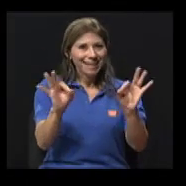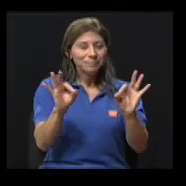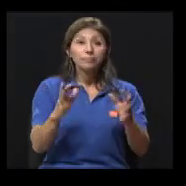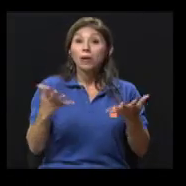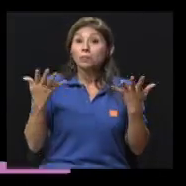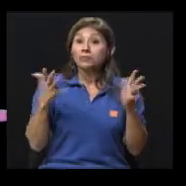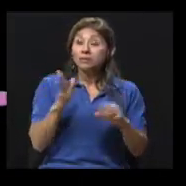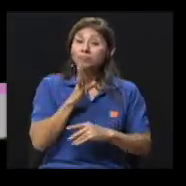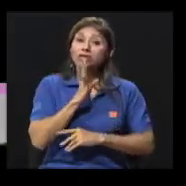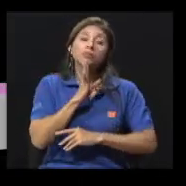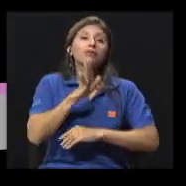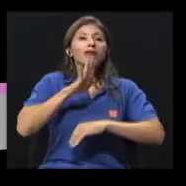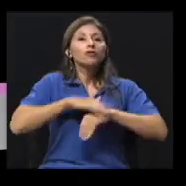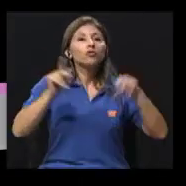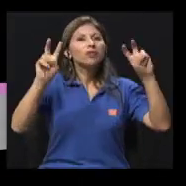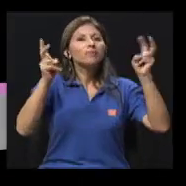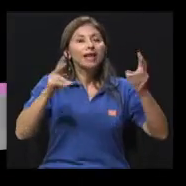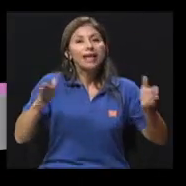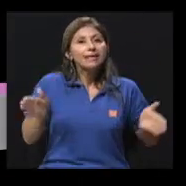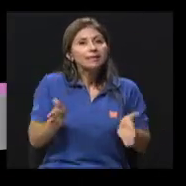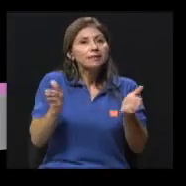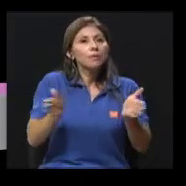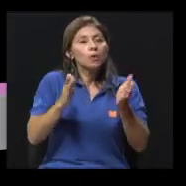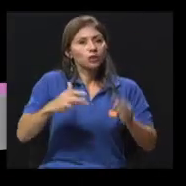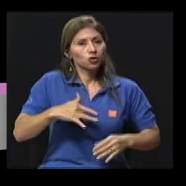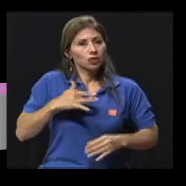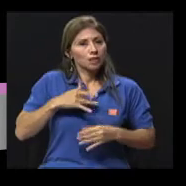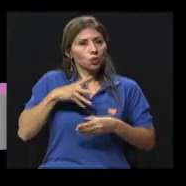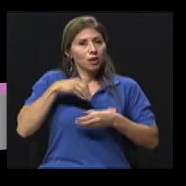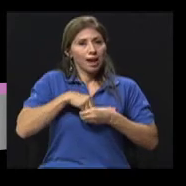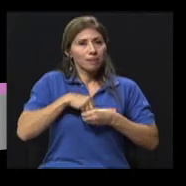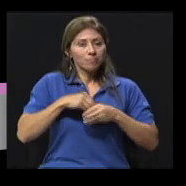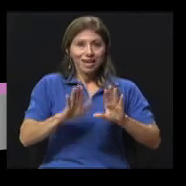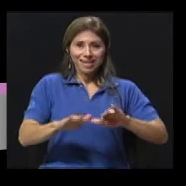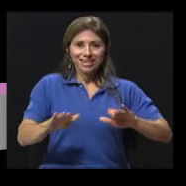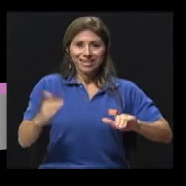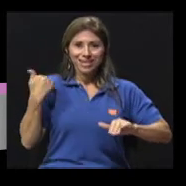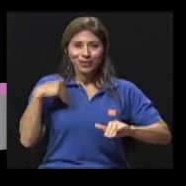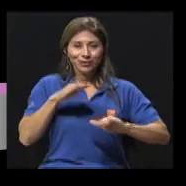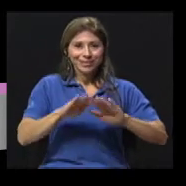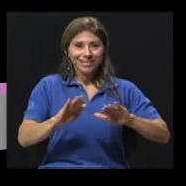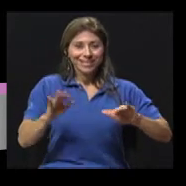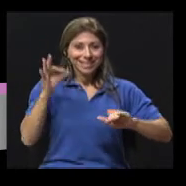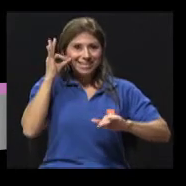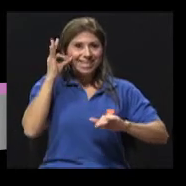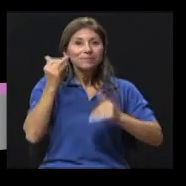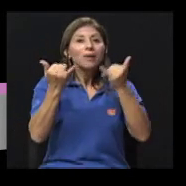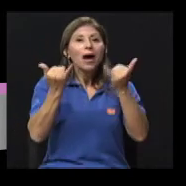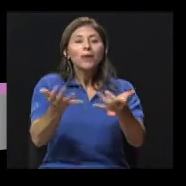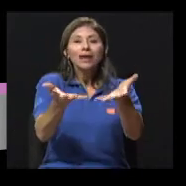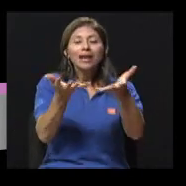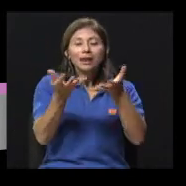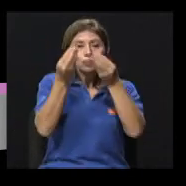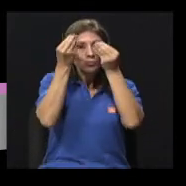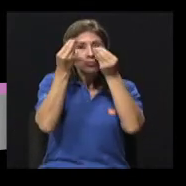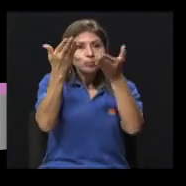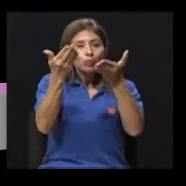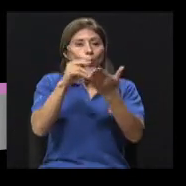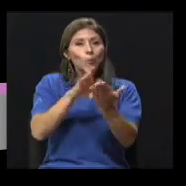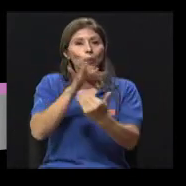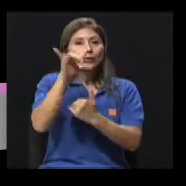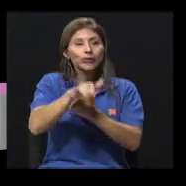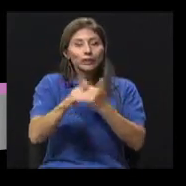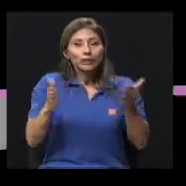Hola, ¿qué tal? Ya que estamos hablando sobre estimulación sensorial en niños y niñas, en esta sección queremos comentarles sobre